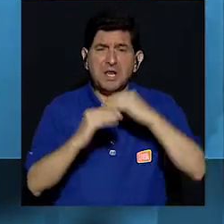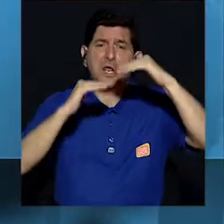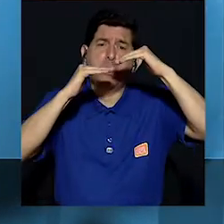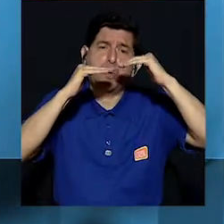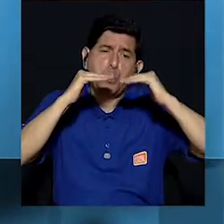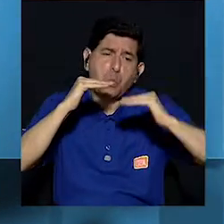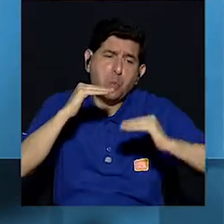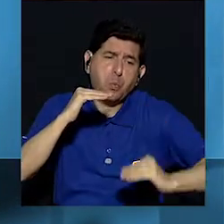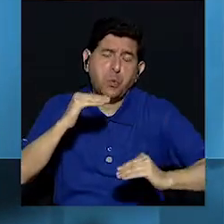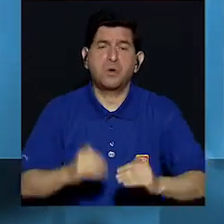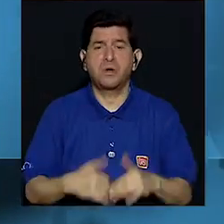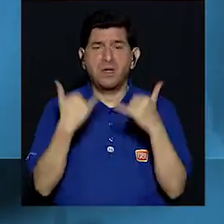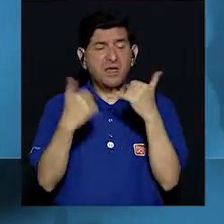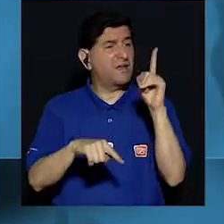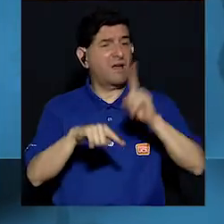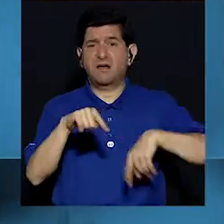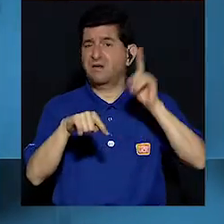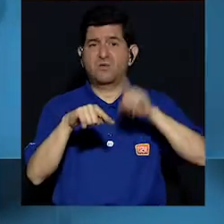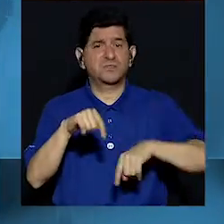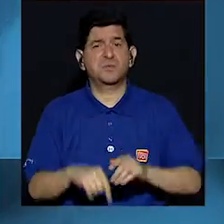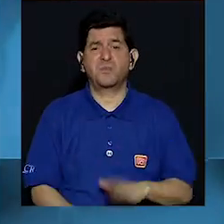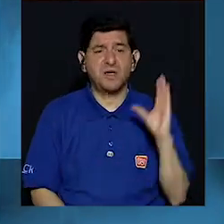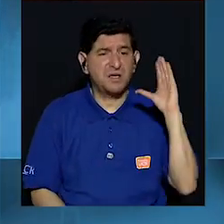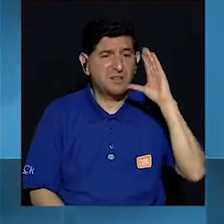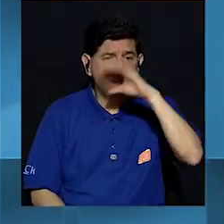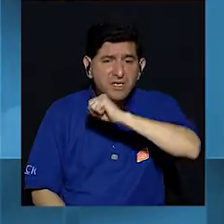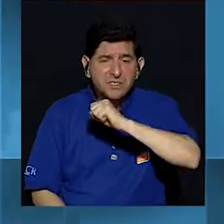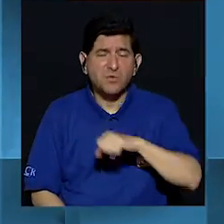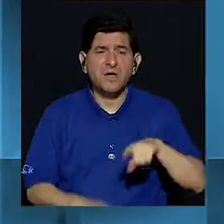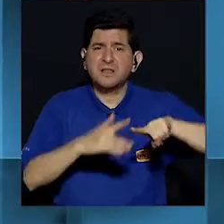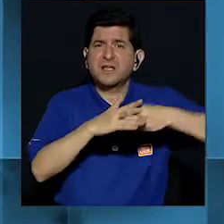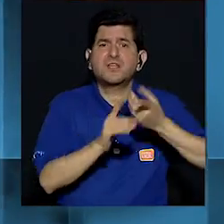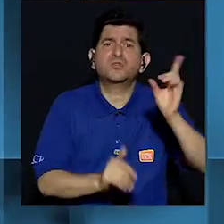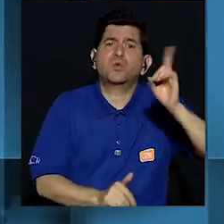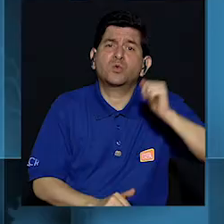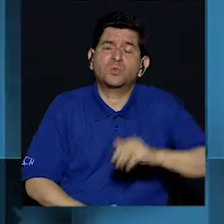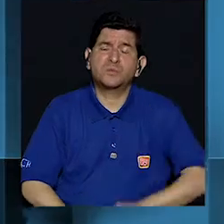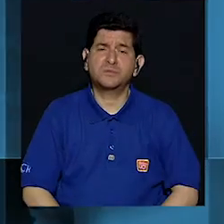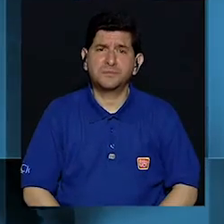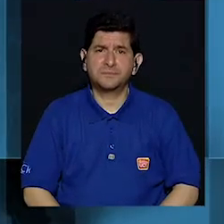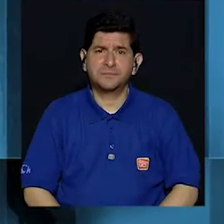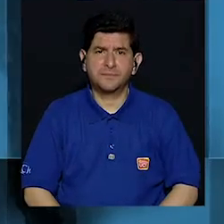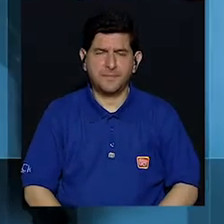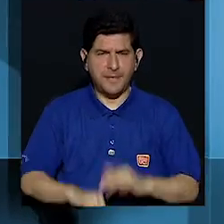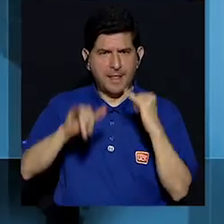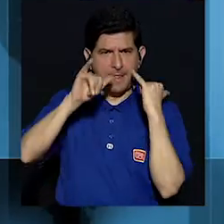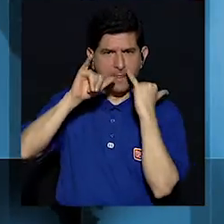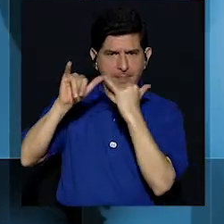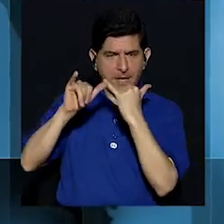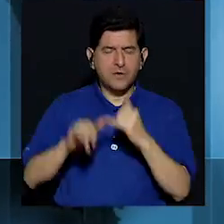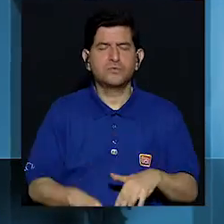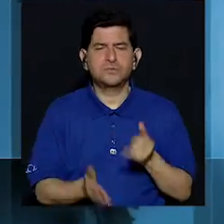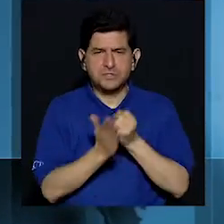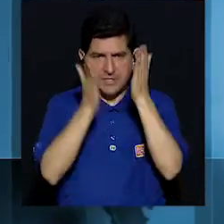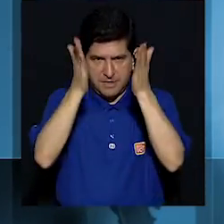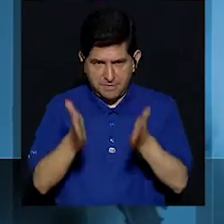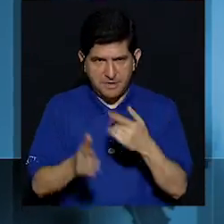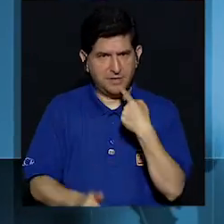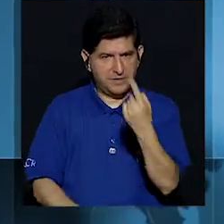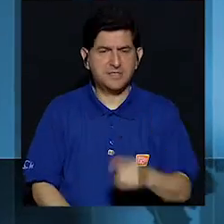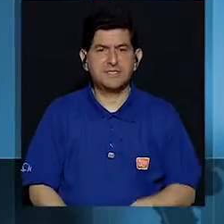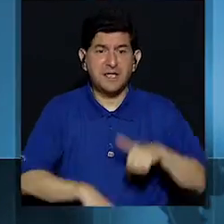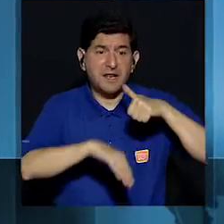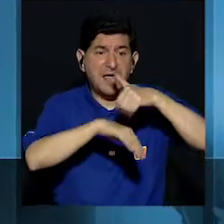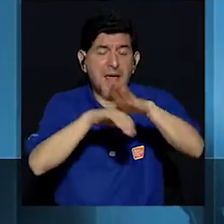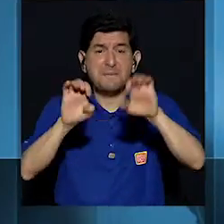bajado y ya no es posible determinar su origen. Según denuncian los investigadores, enviar un